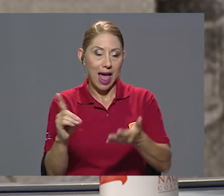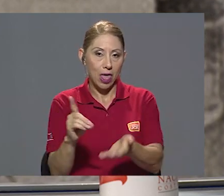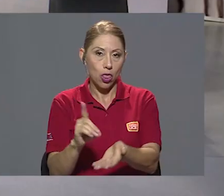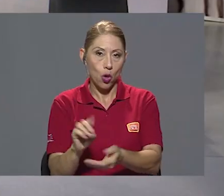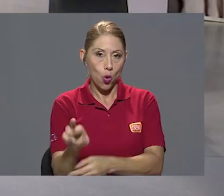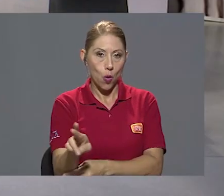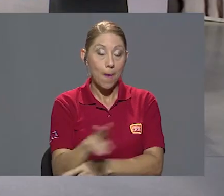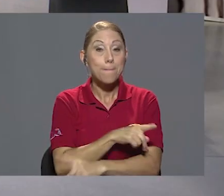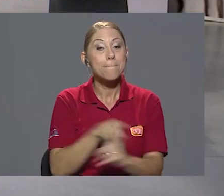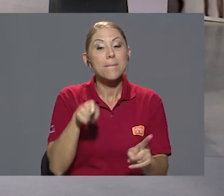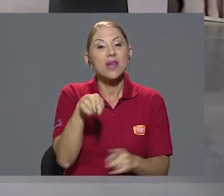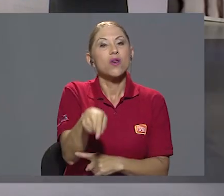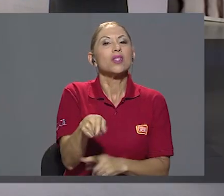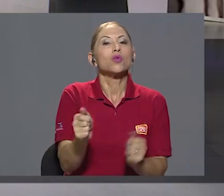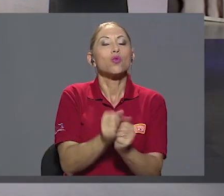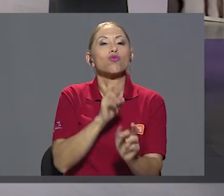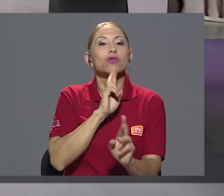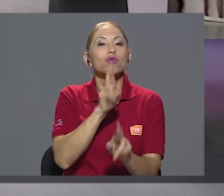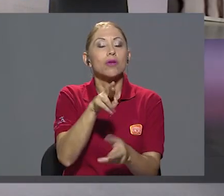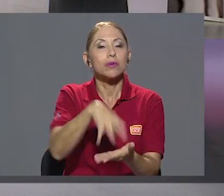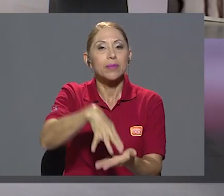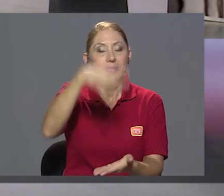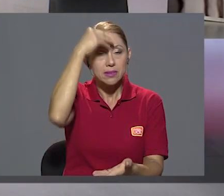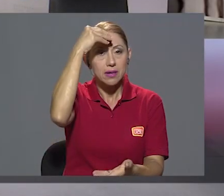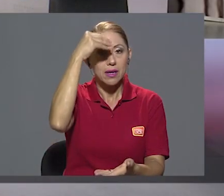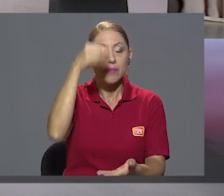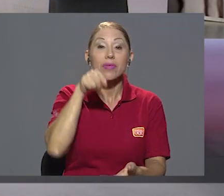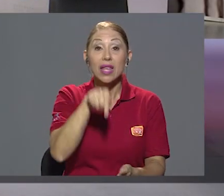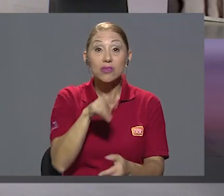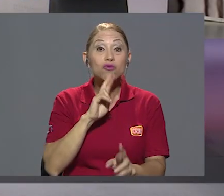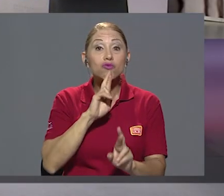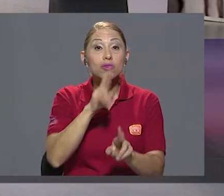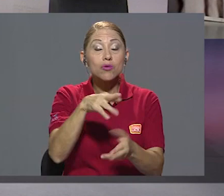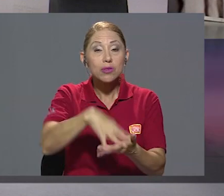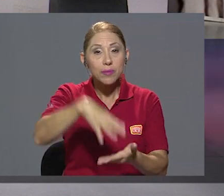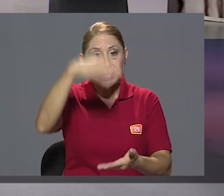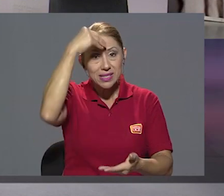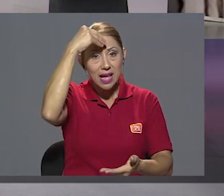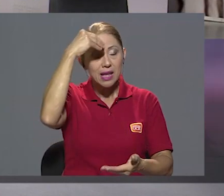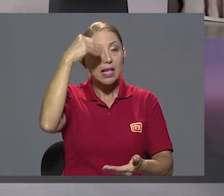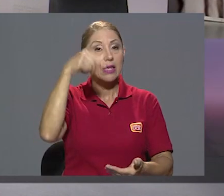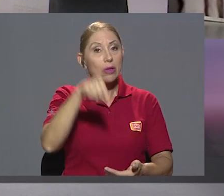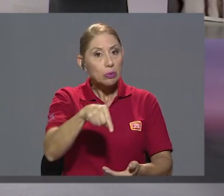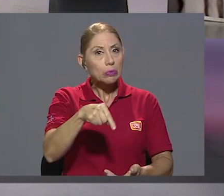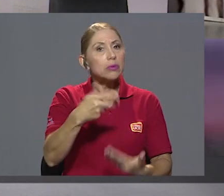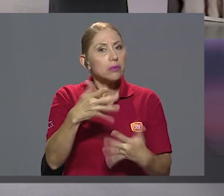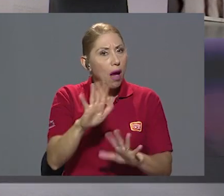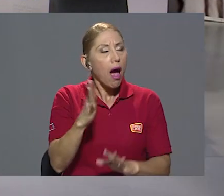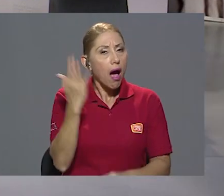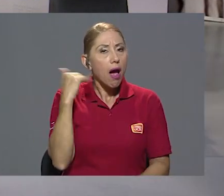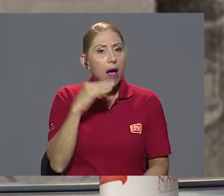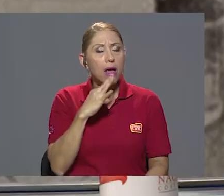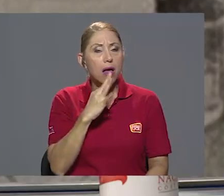en términos de resultados de aprendizaje. Este concepto de resultado de aprendizaje quisiera destacarlo porque, como